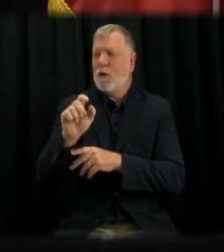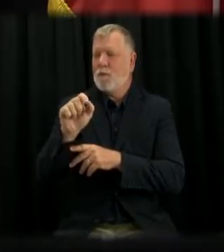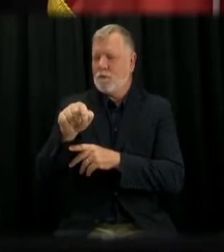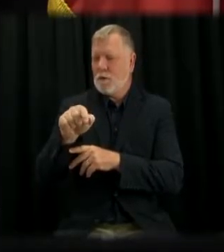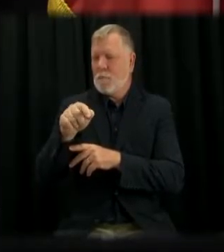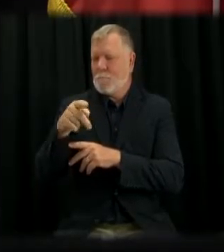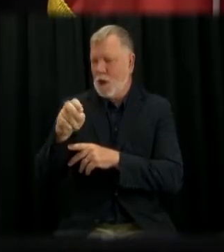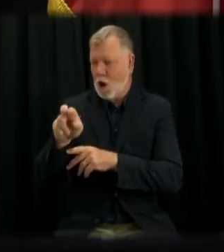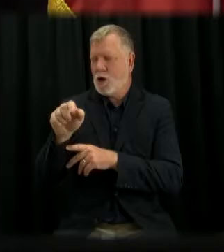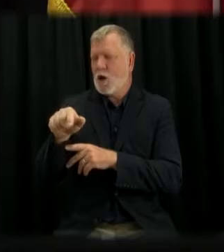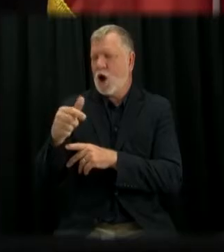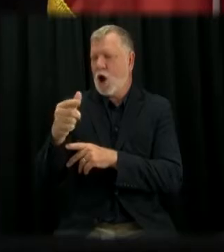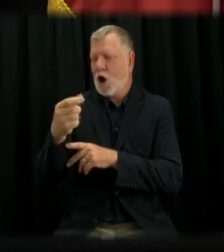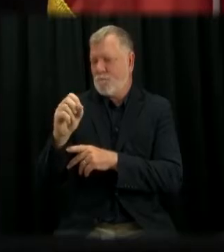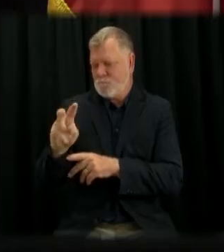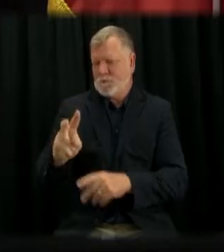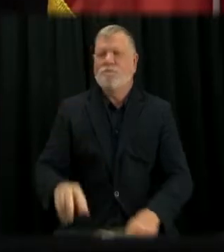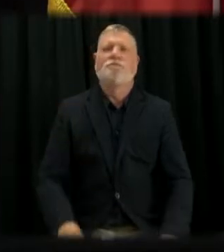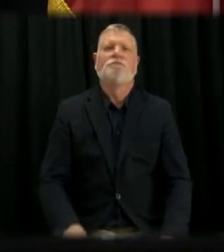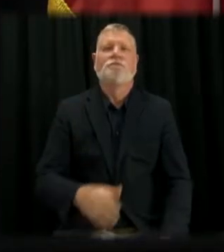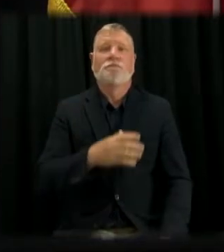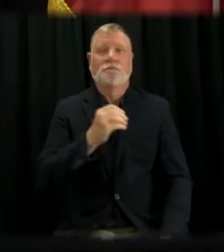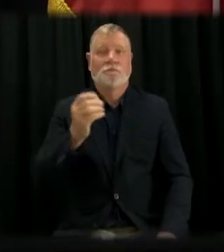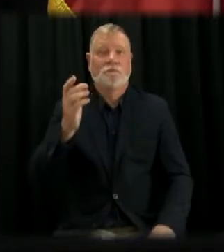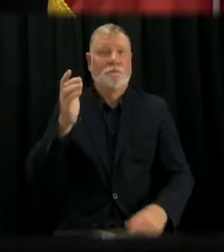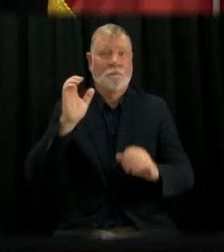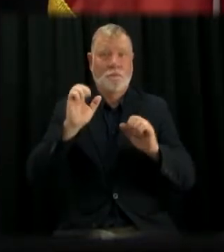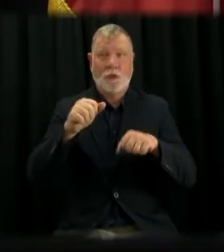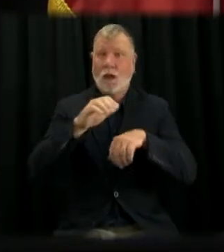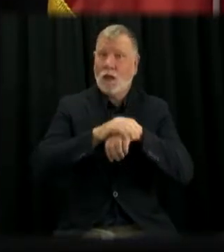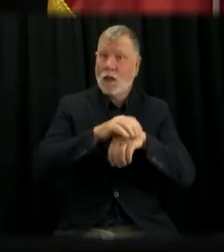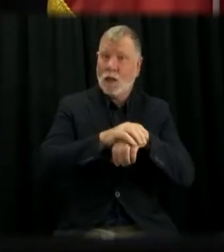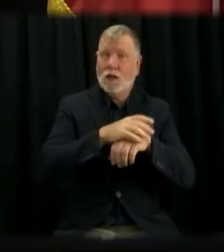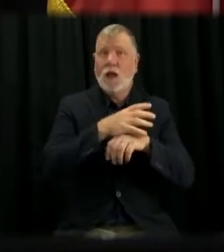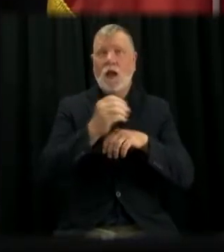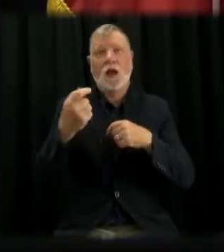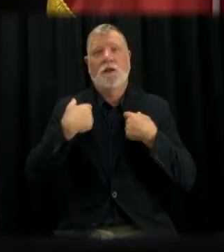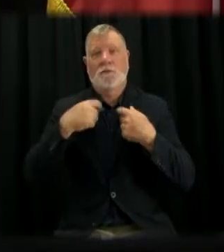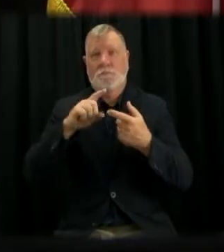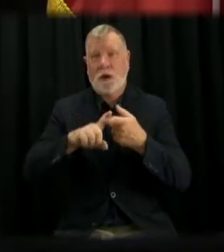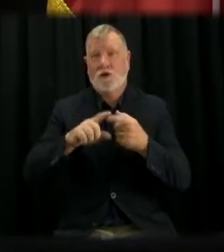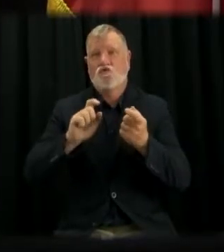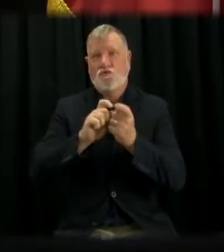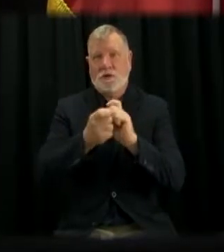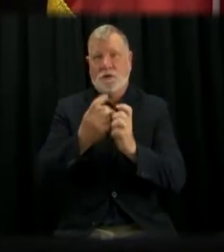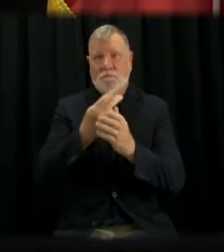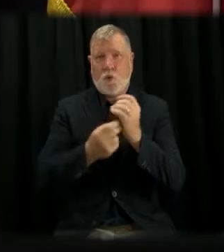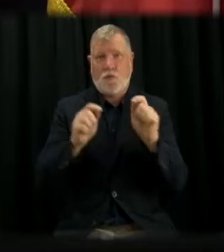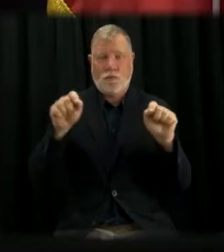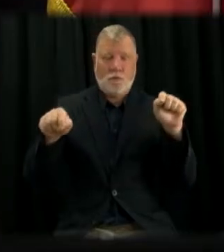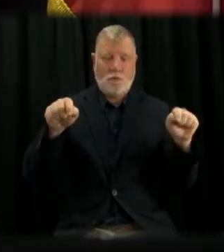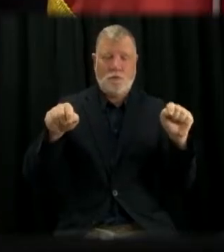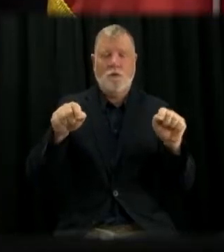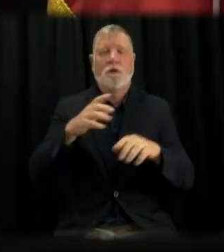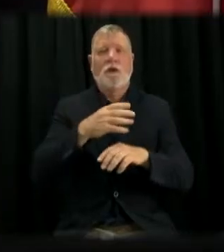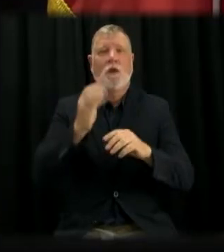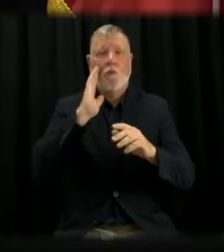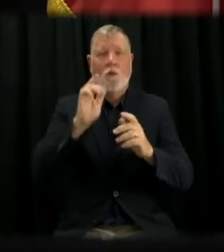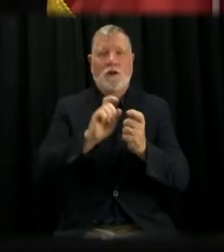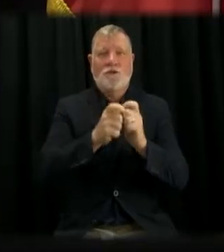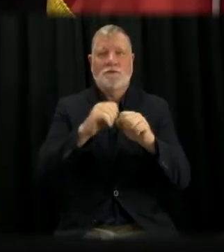www.oversightboard.pr.gov. Y estoy feliz de decir que el audio también va a ser transmitido en español, traducido, y en